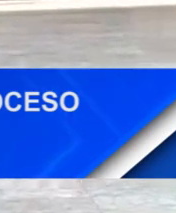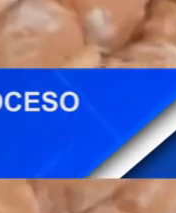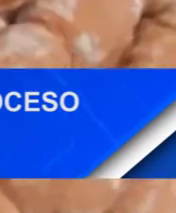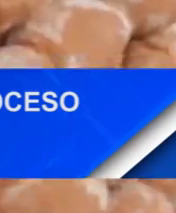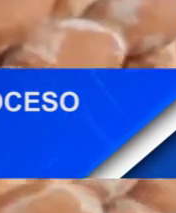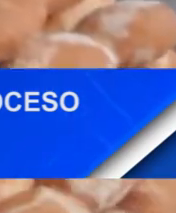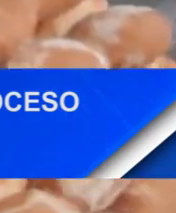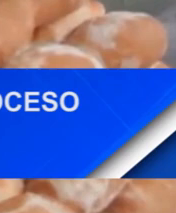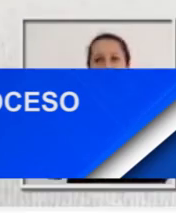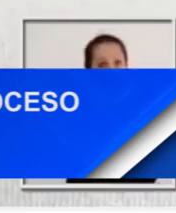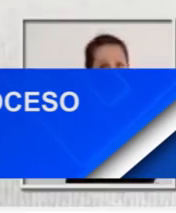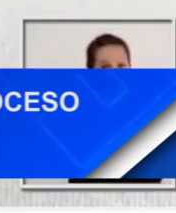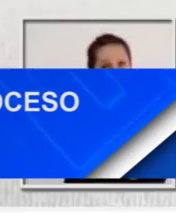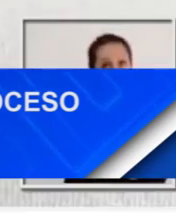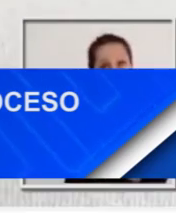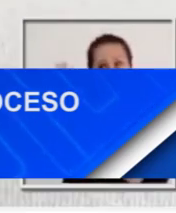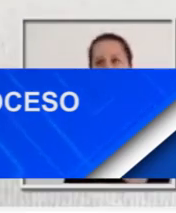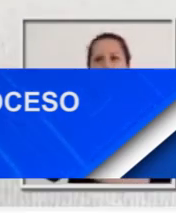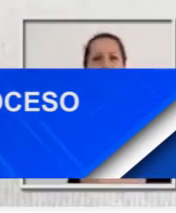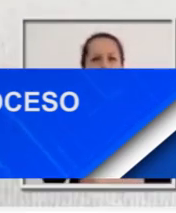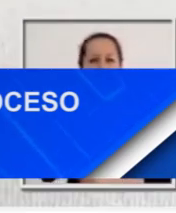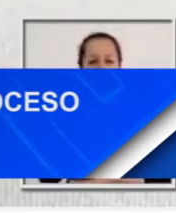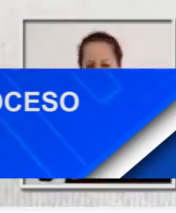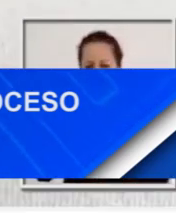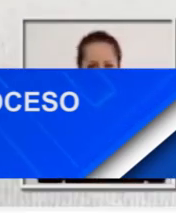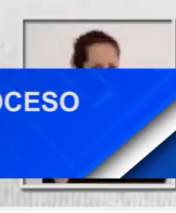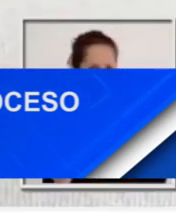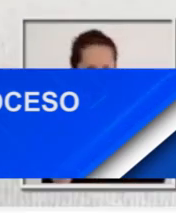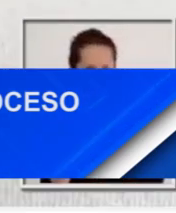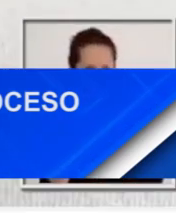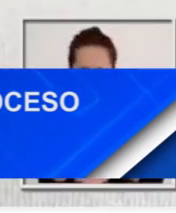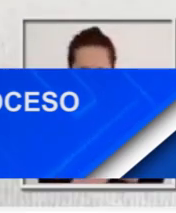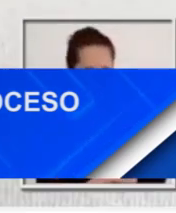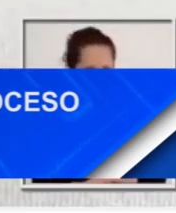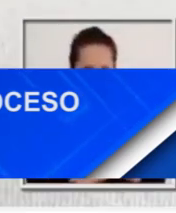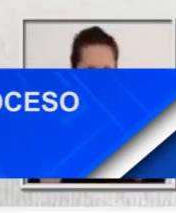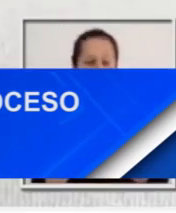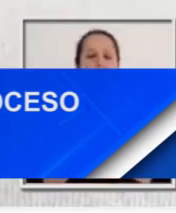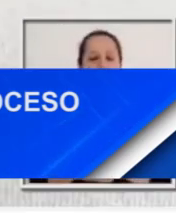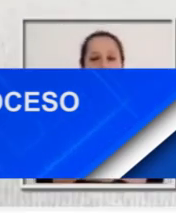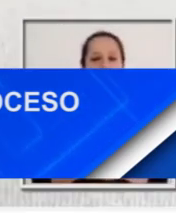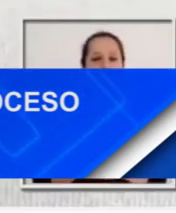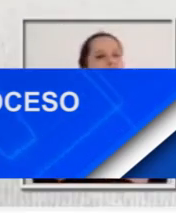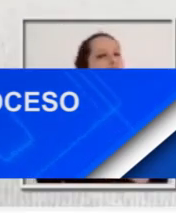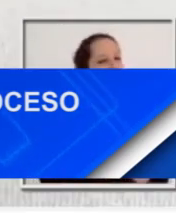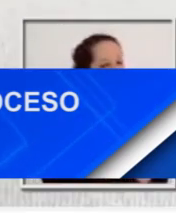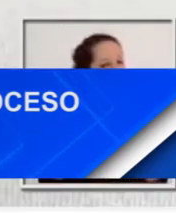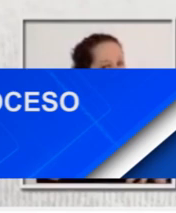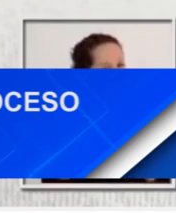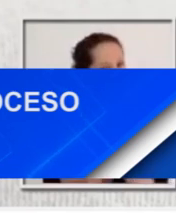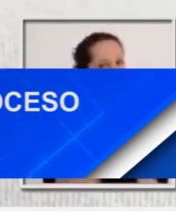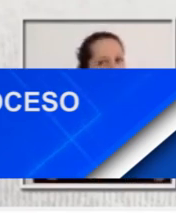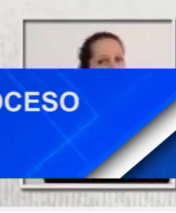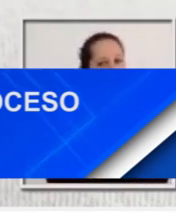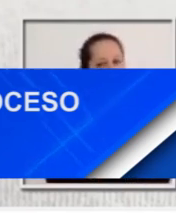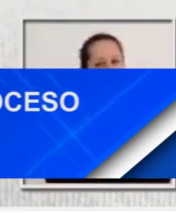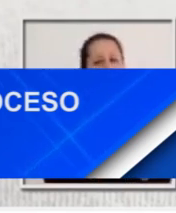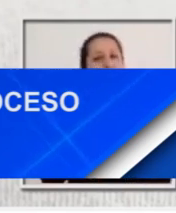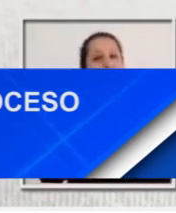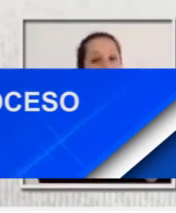pensiones insuficientes urge también poner énfasis y especial atención al tema de los cuidados